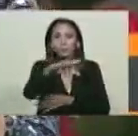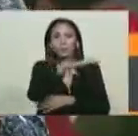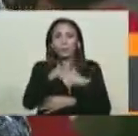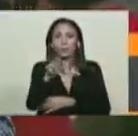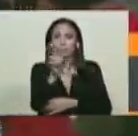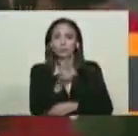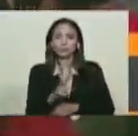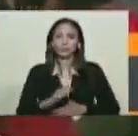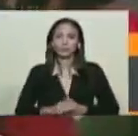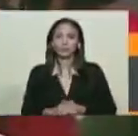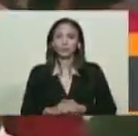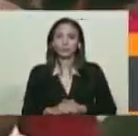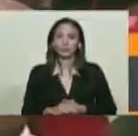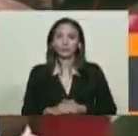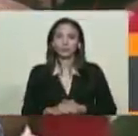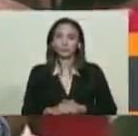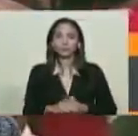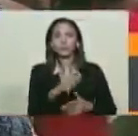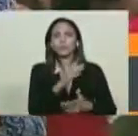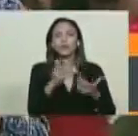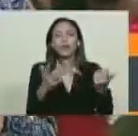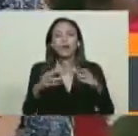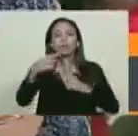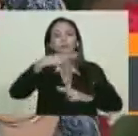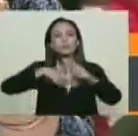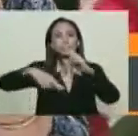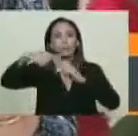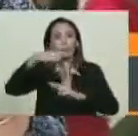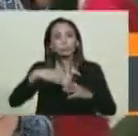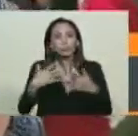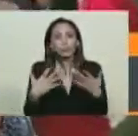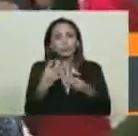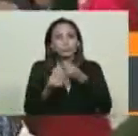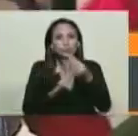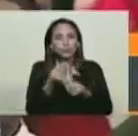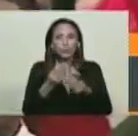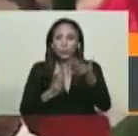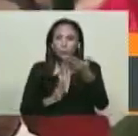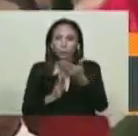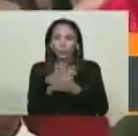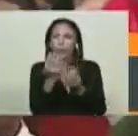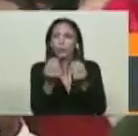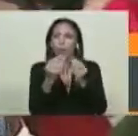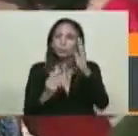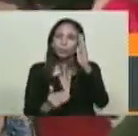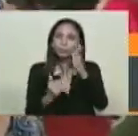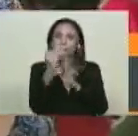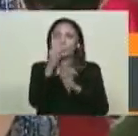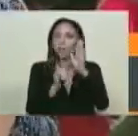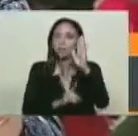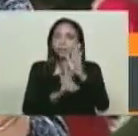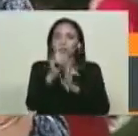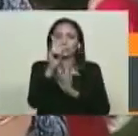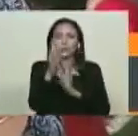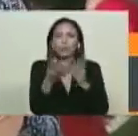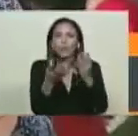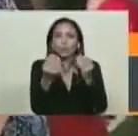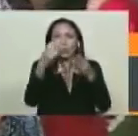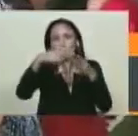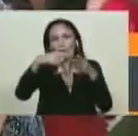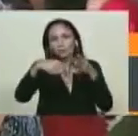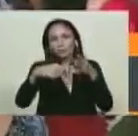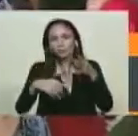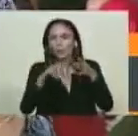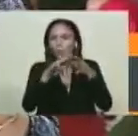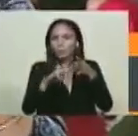Así que la revolución aquí tiene grandes avances en todas las materias, incluso en